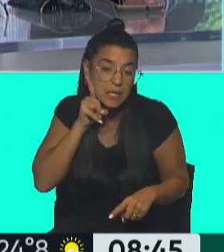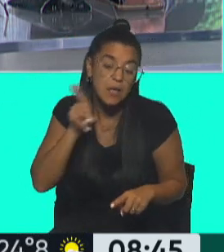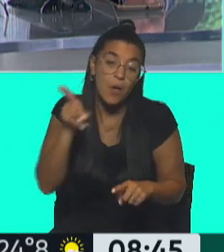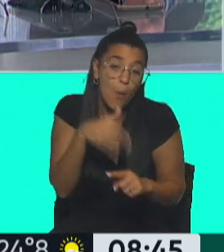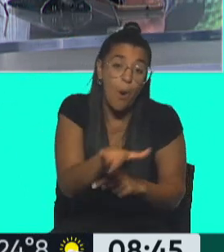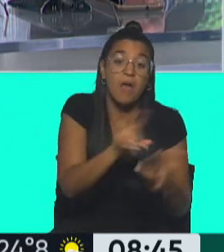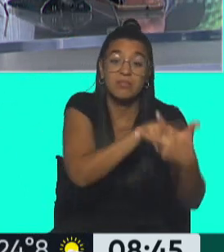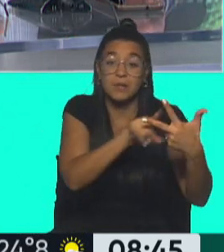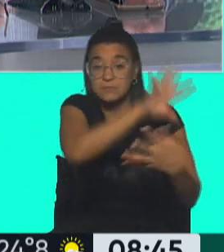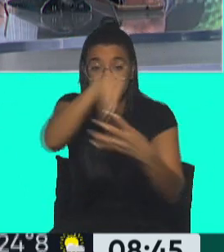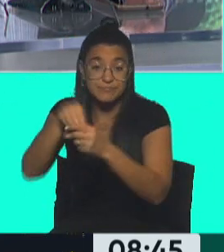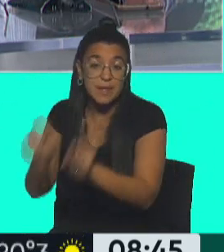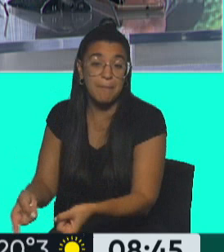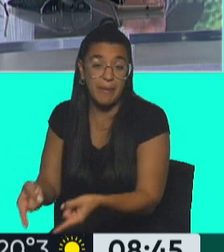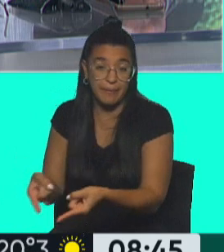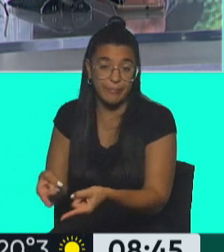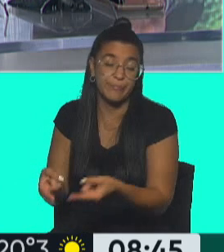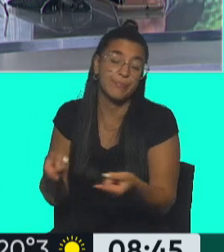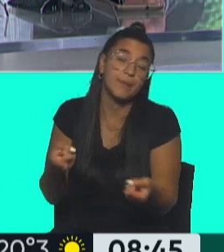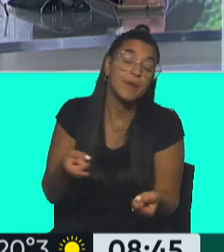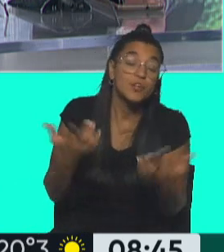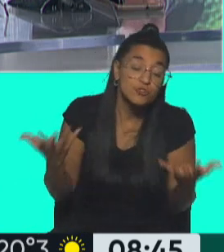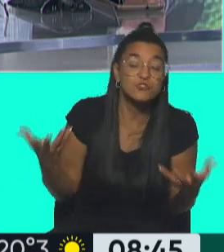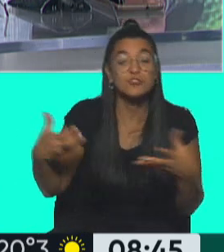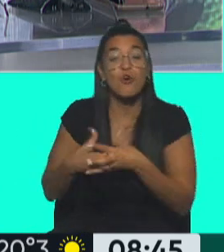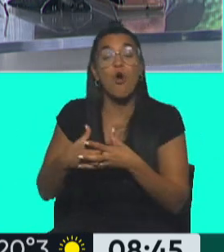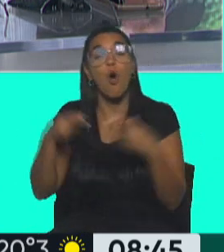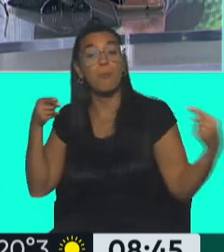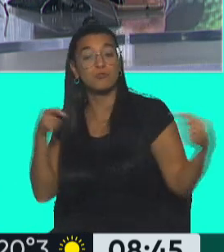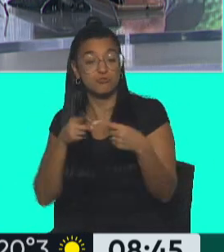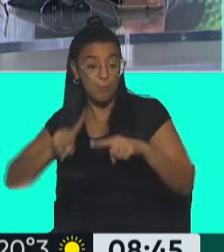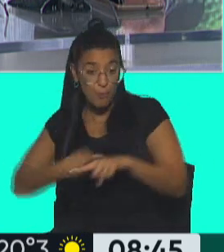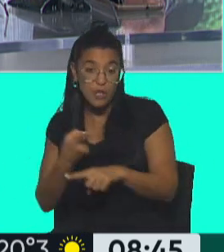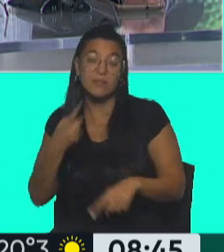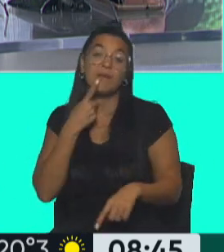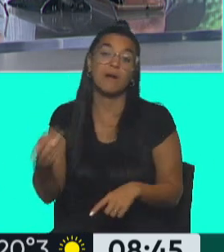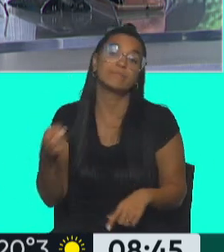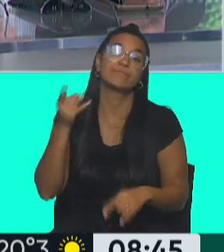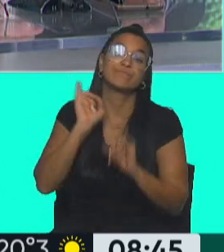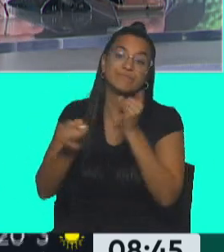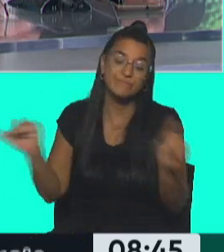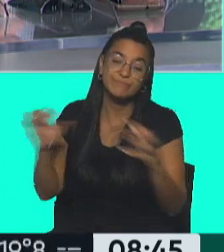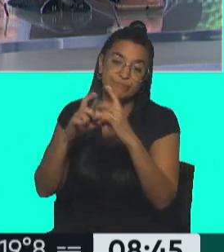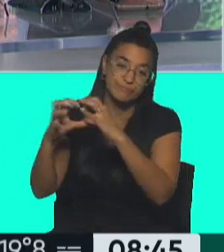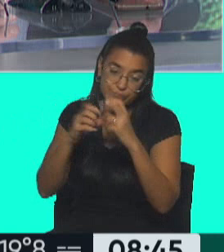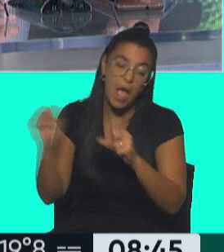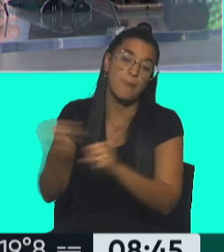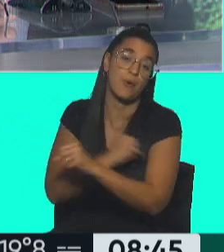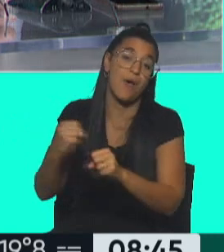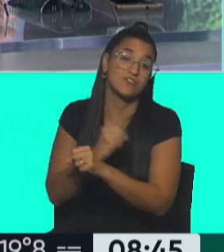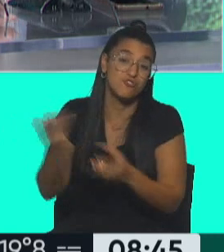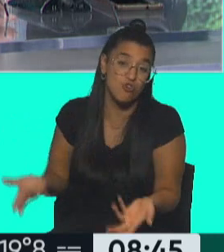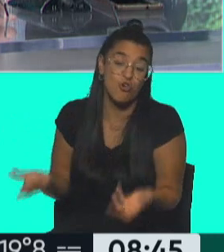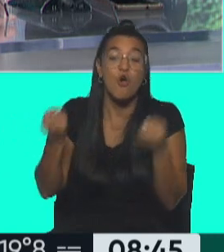arrastraría a los otros 3 y obligaría a la oposición política a dar quórum, tratamiento y aprobación, porque